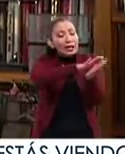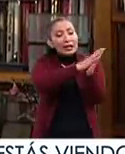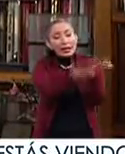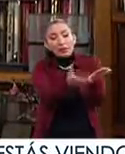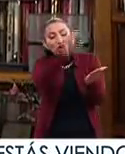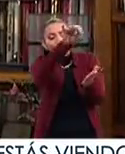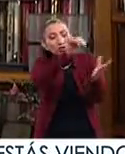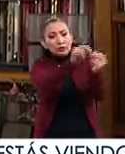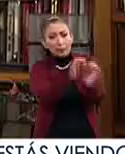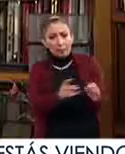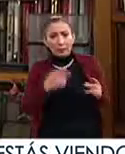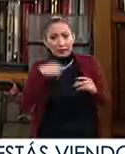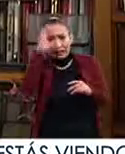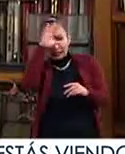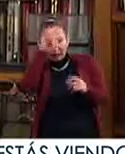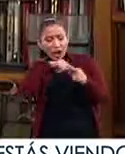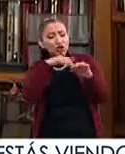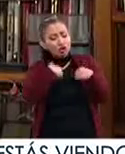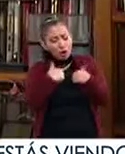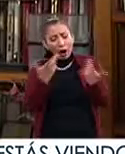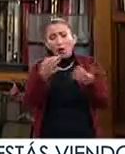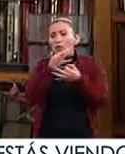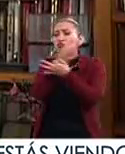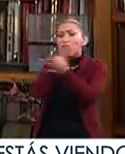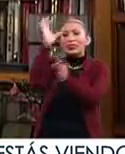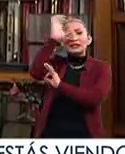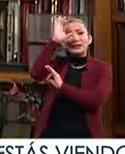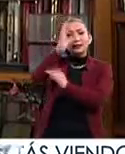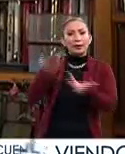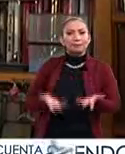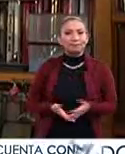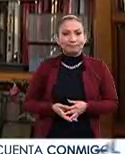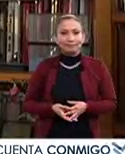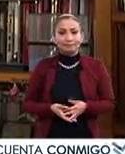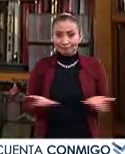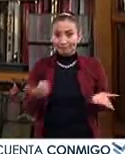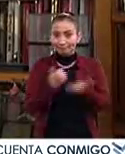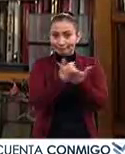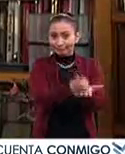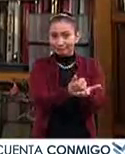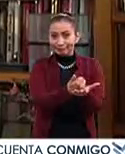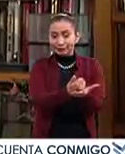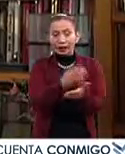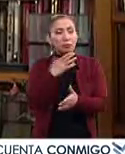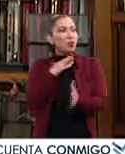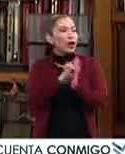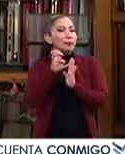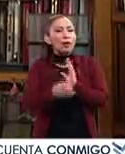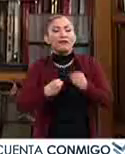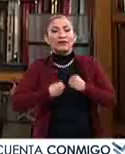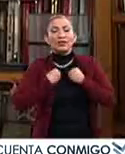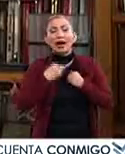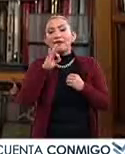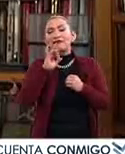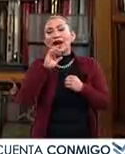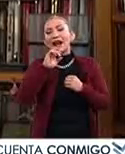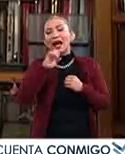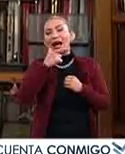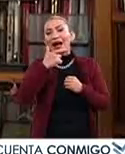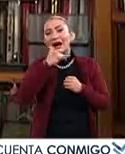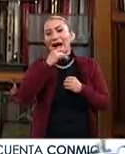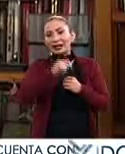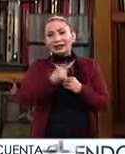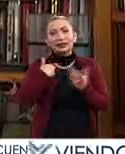minoría, de ciencia, y yo edito divulgación científica. ¿Sí? La biografía de Faraday, ven a tu